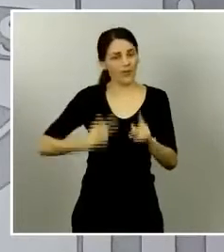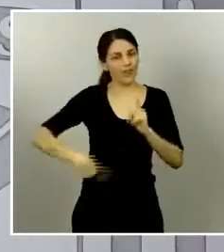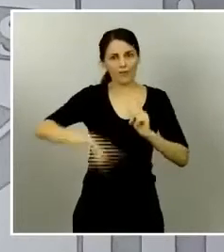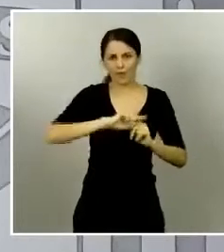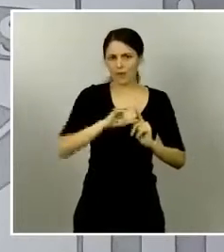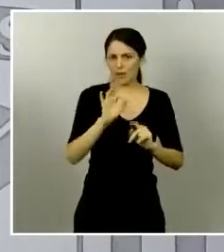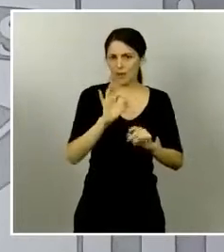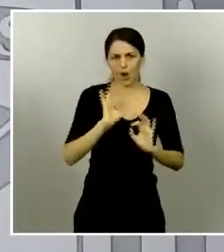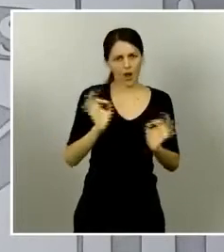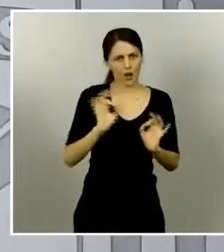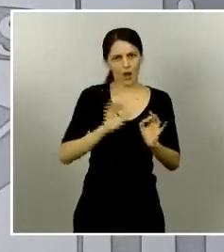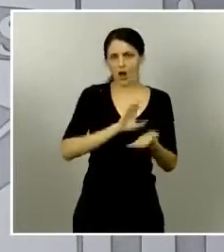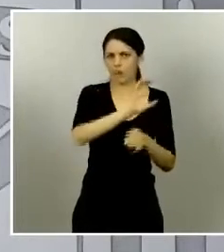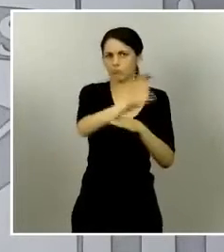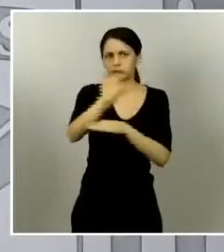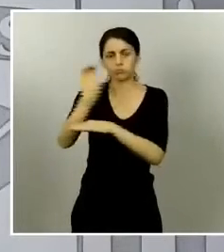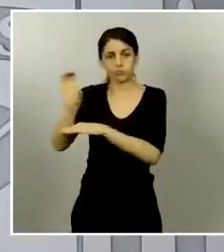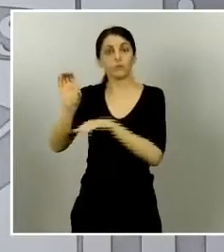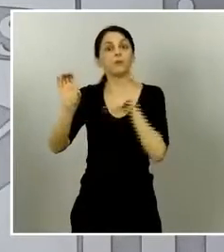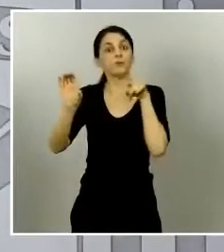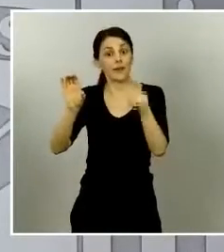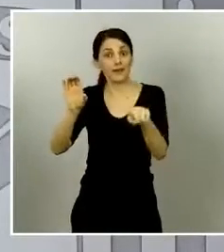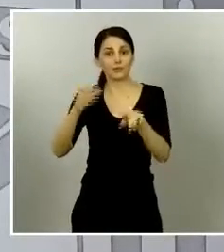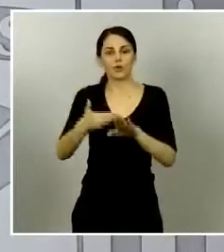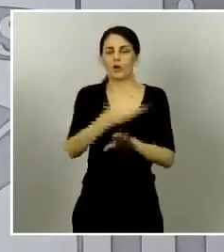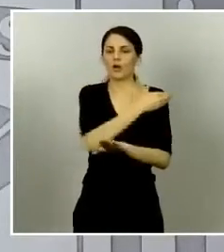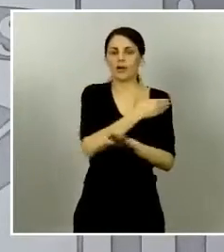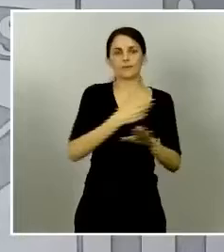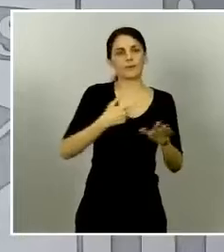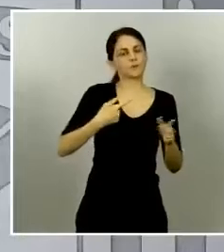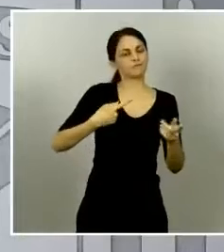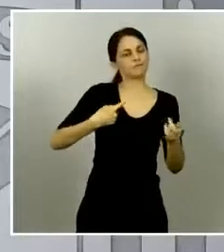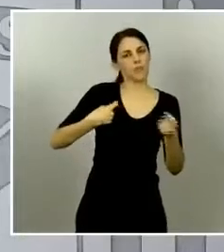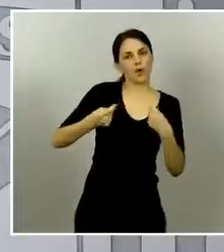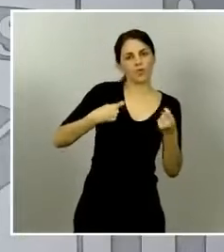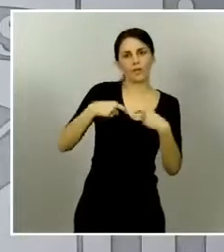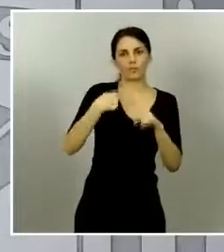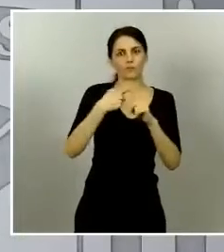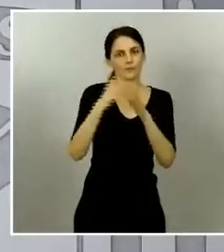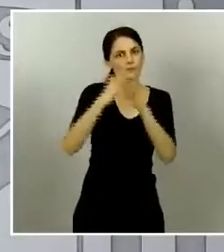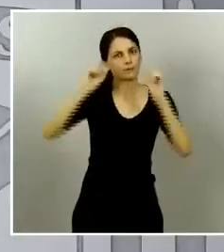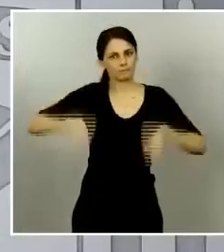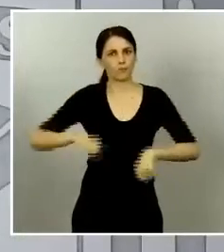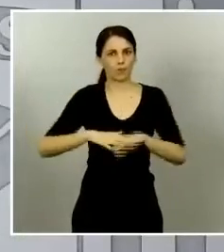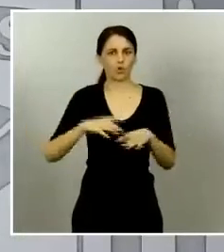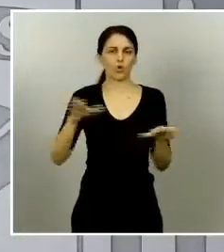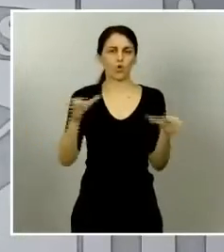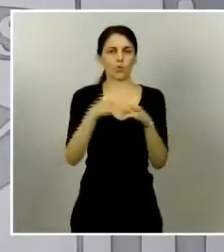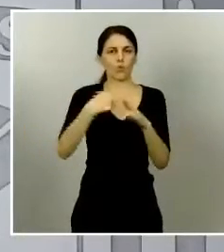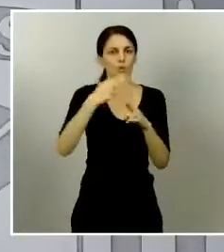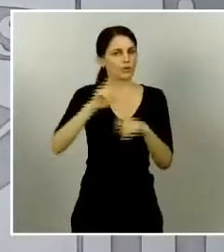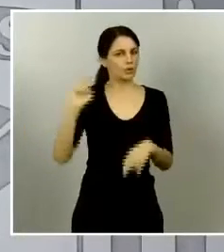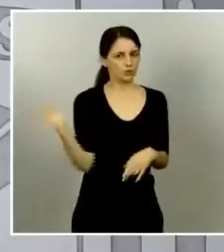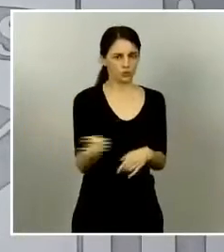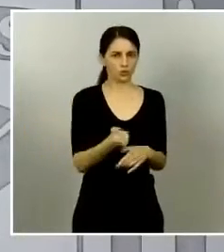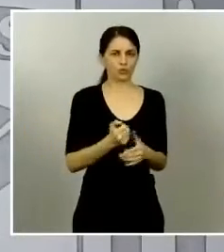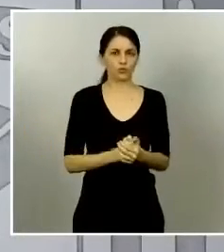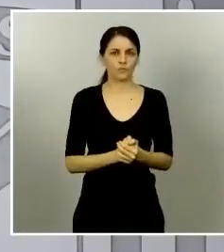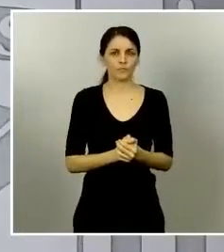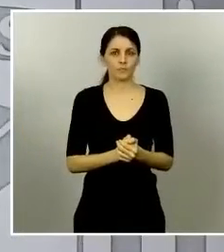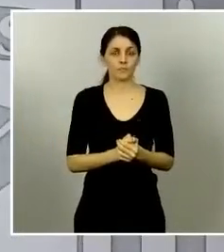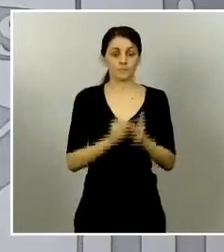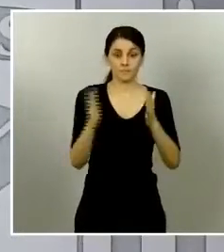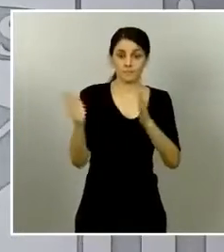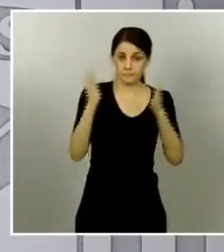siempre, que las comunidades autónomas, por tanto, no tendrán que devolver, serán negociados y consensuados con las formaciones